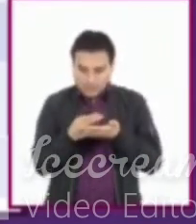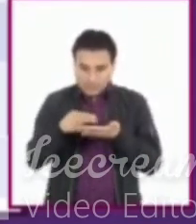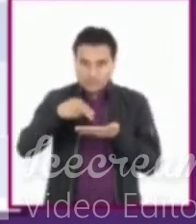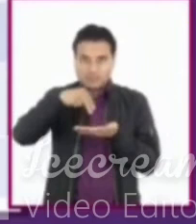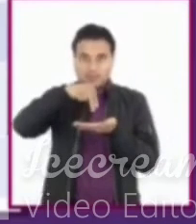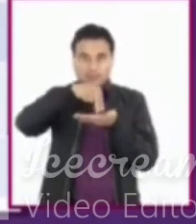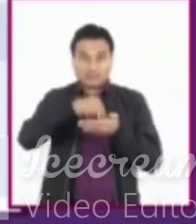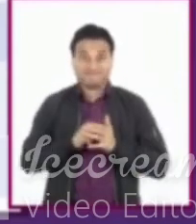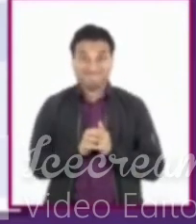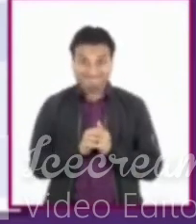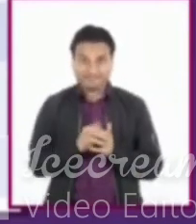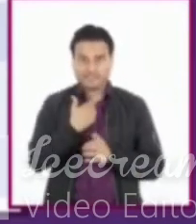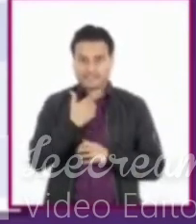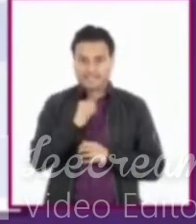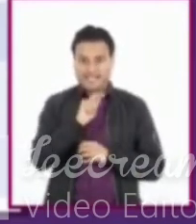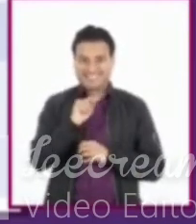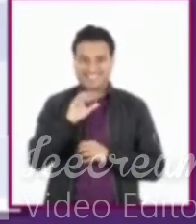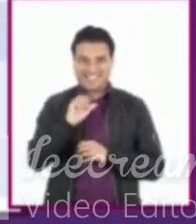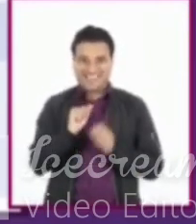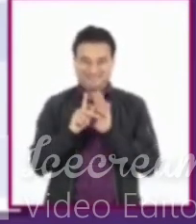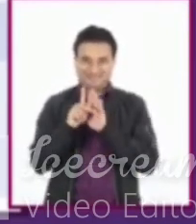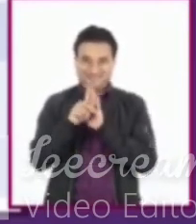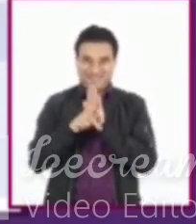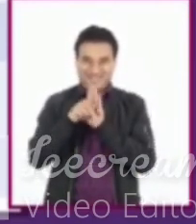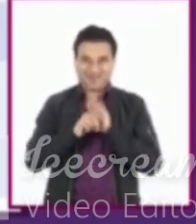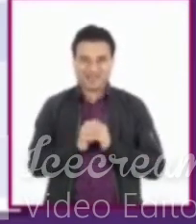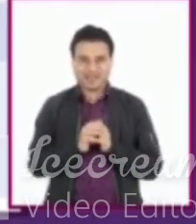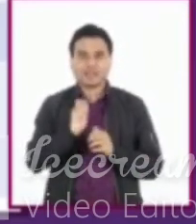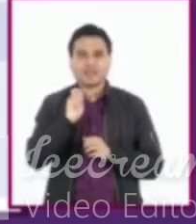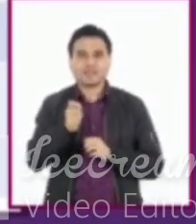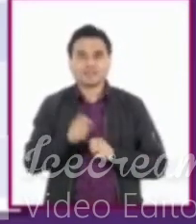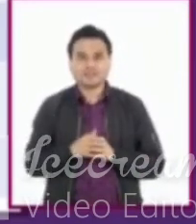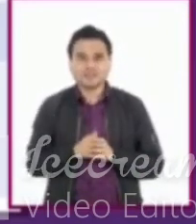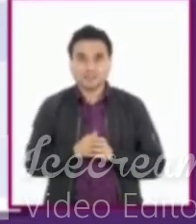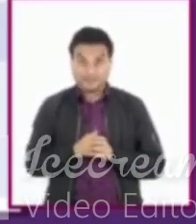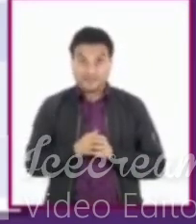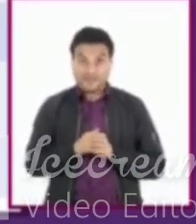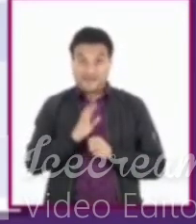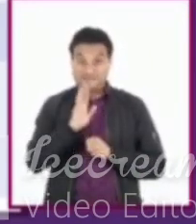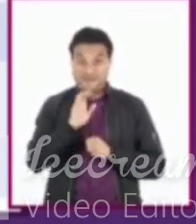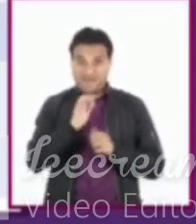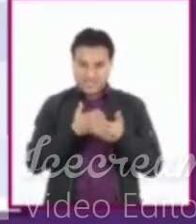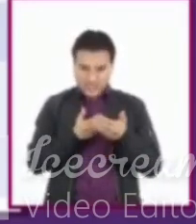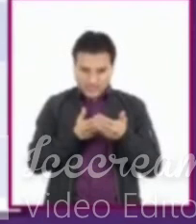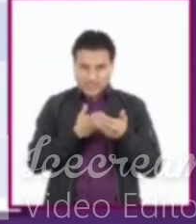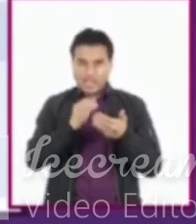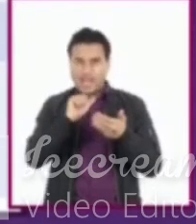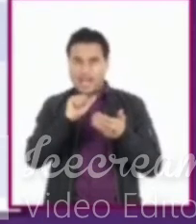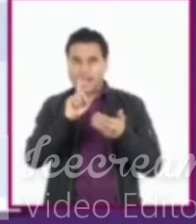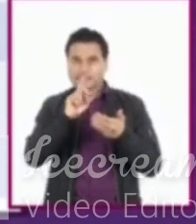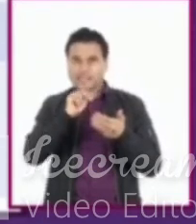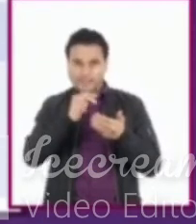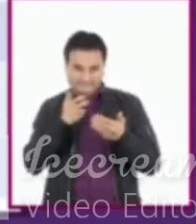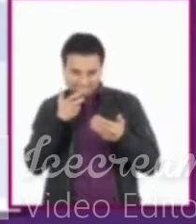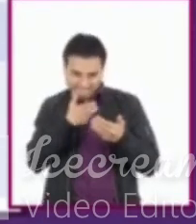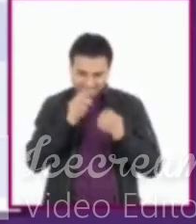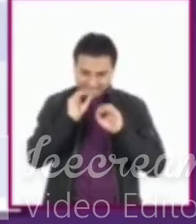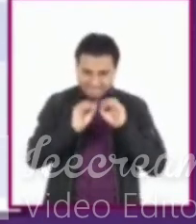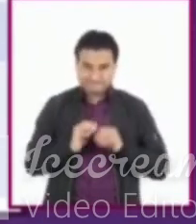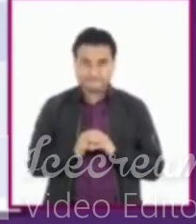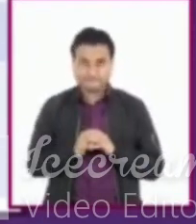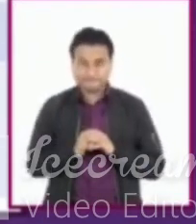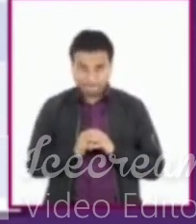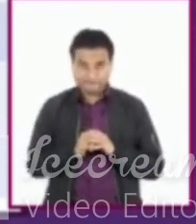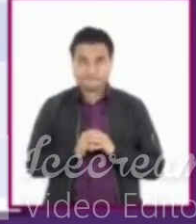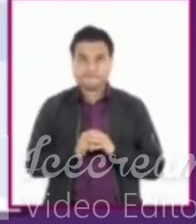cadáveres. En Gattaca se habla de la manipulación genética y en Clonar o no clonar, pues nos habla acerca de